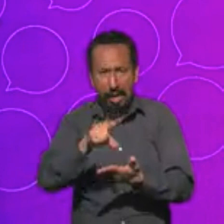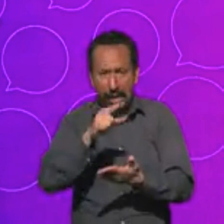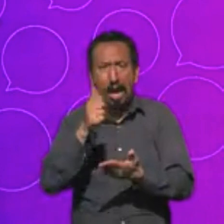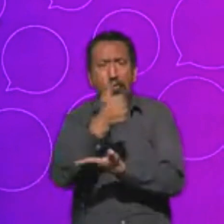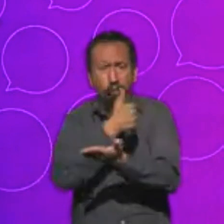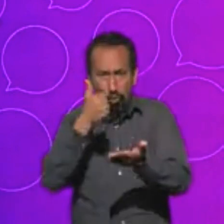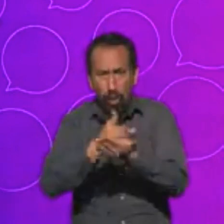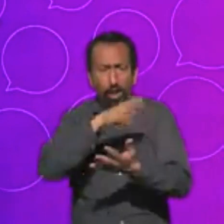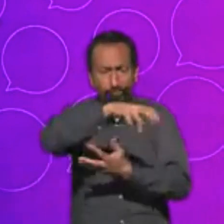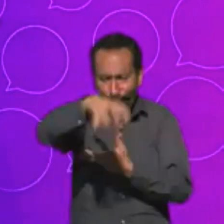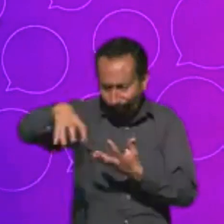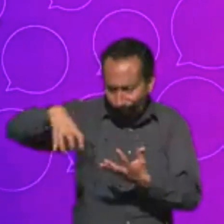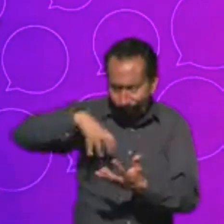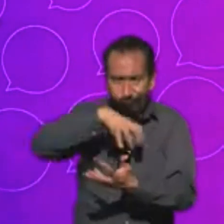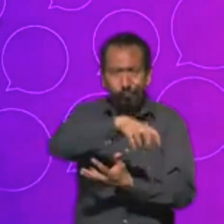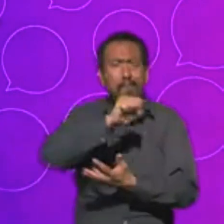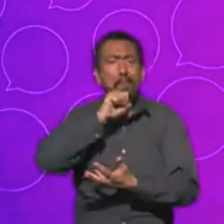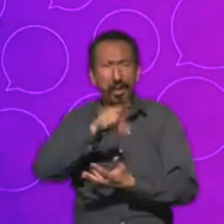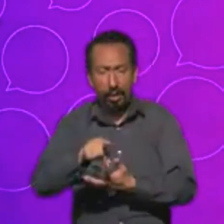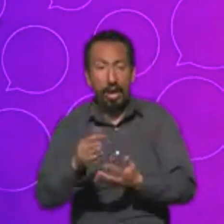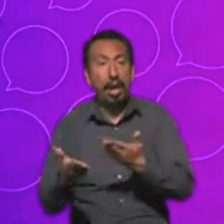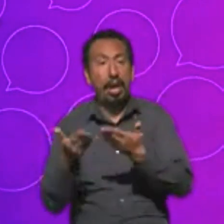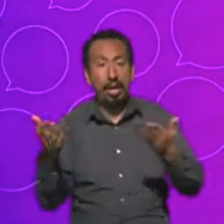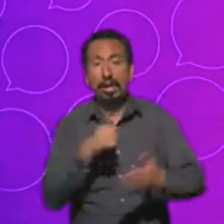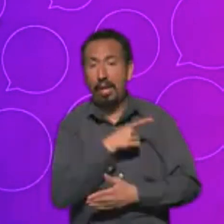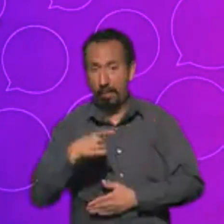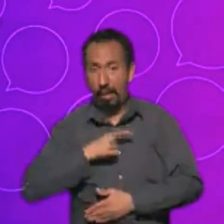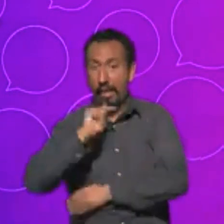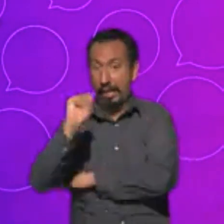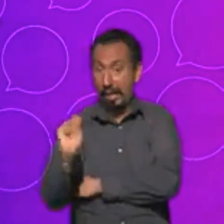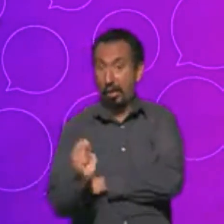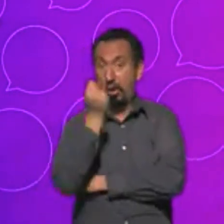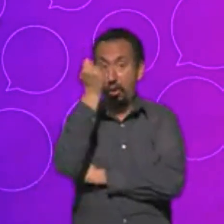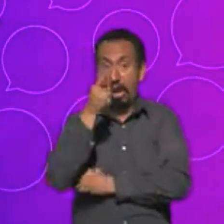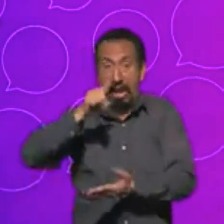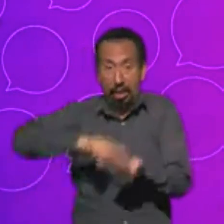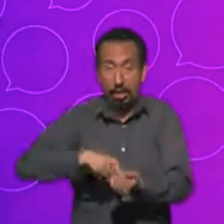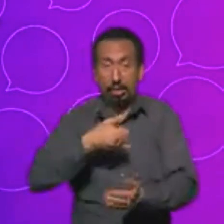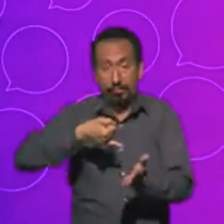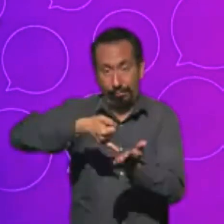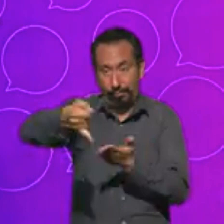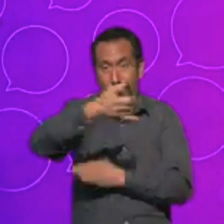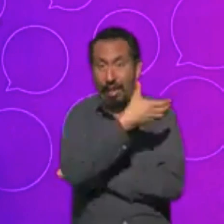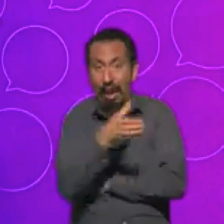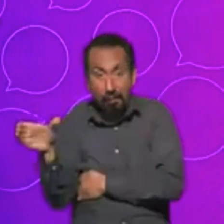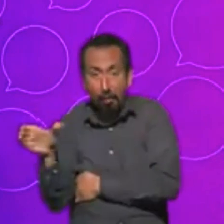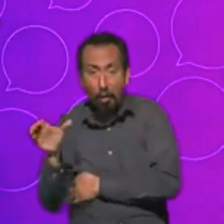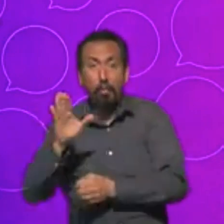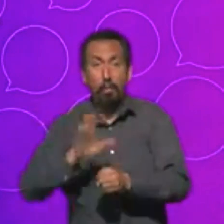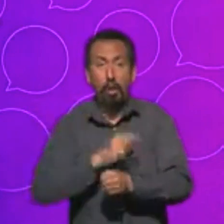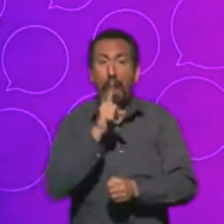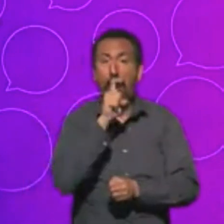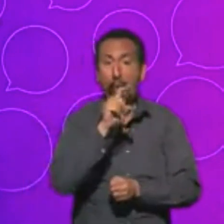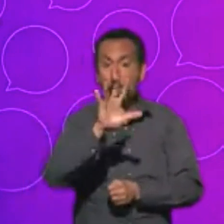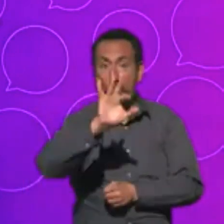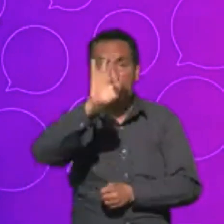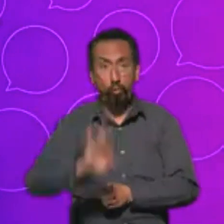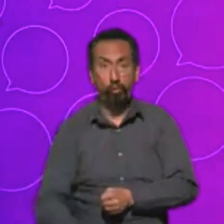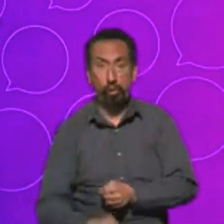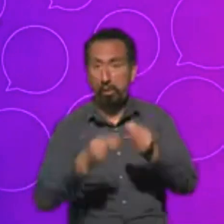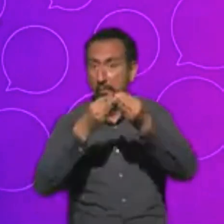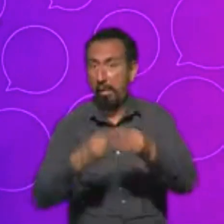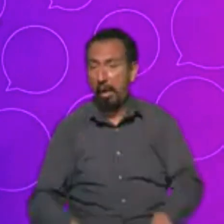de todos de todos modos pero debemos de tecnificar el campo debemos lograr tecnificar el campo porque se va el 80% del agua que se extrae entonces necesitamos tecnificar